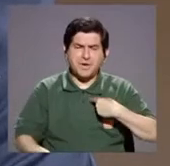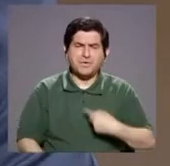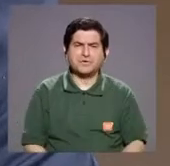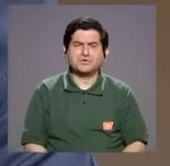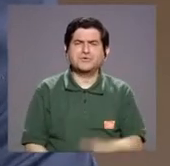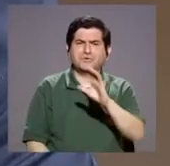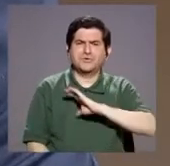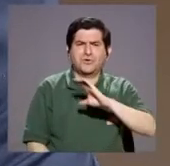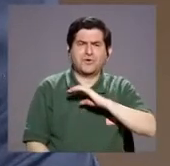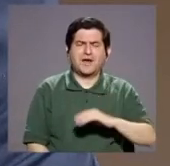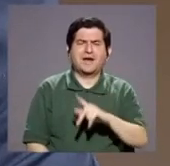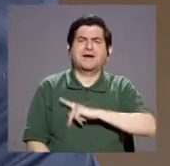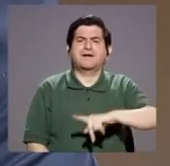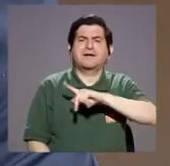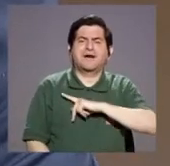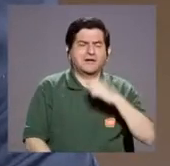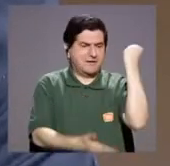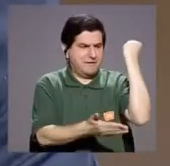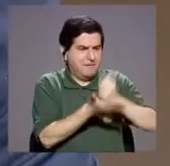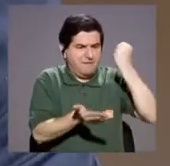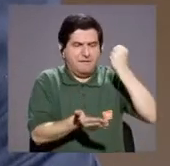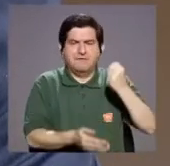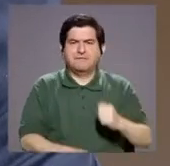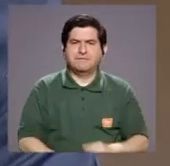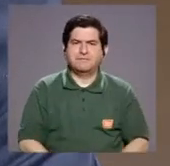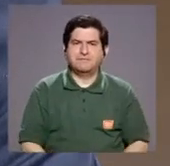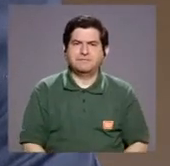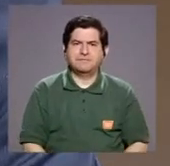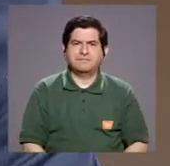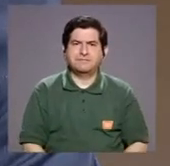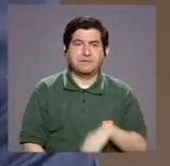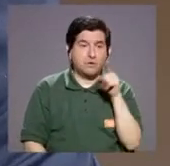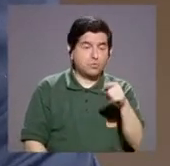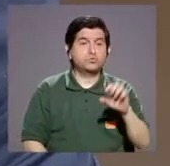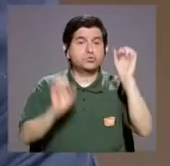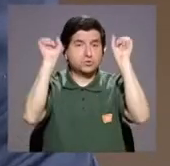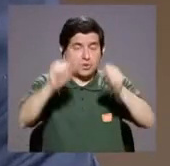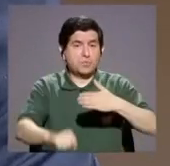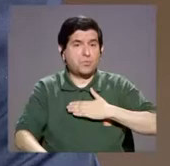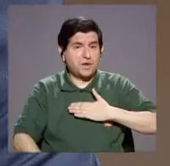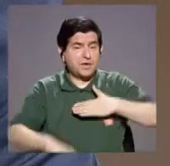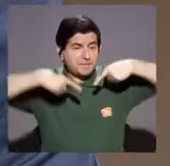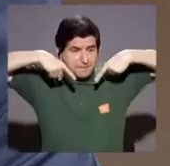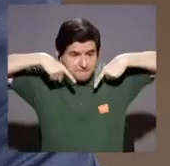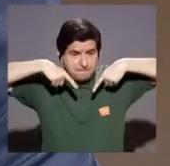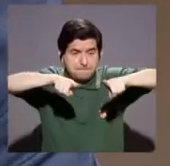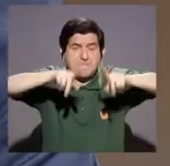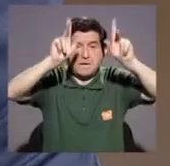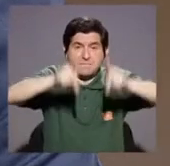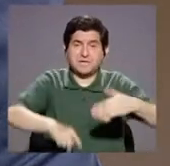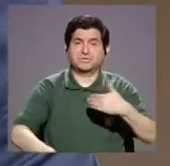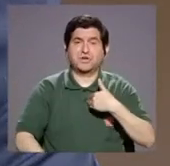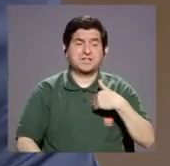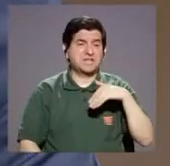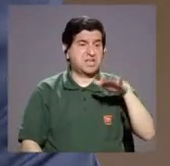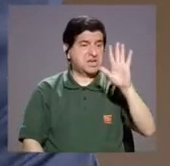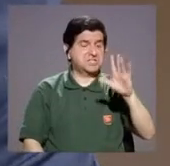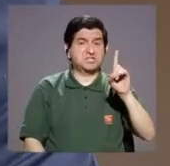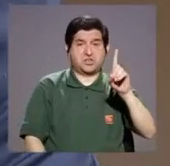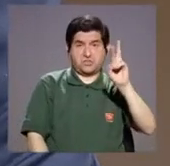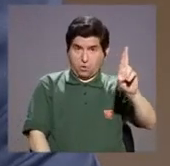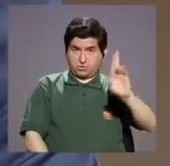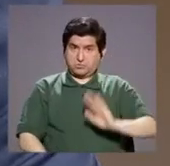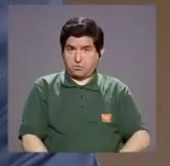un sello personal y qué y que usted me puede poner a la par de alguien que tiene cinco doctorados